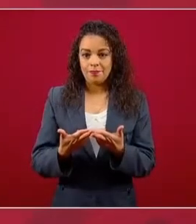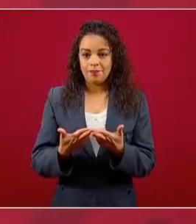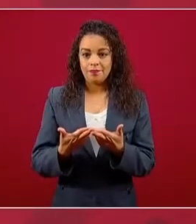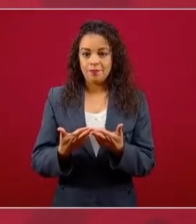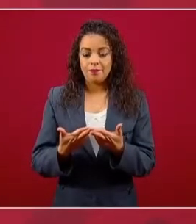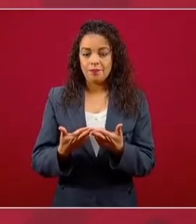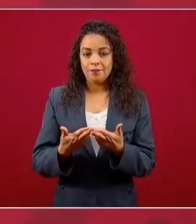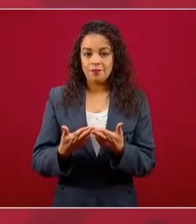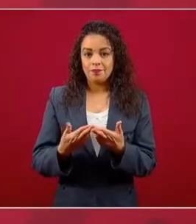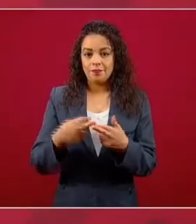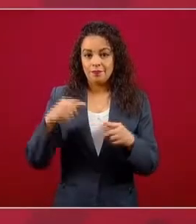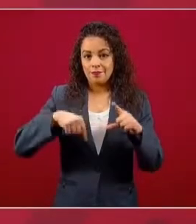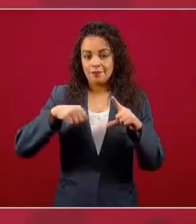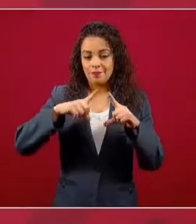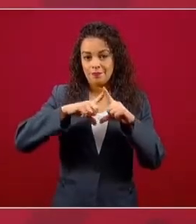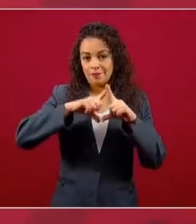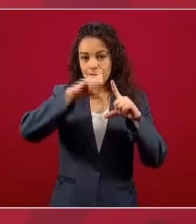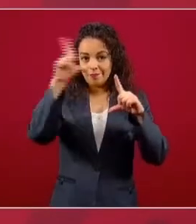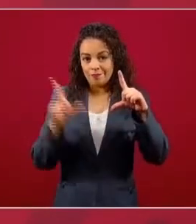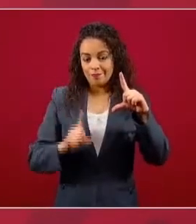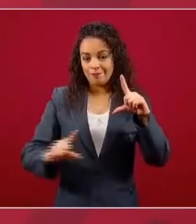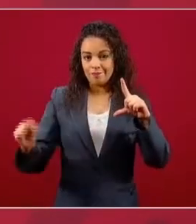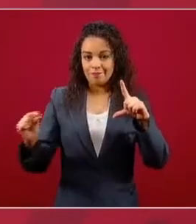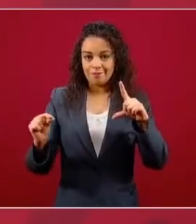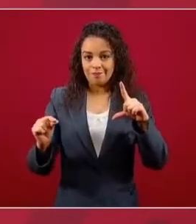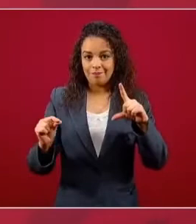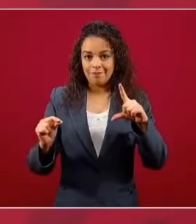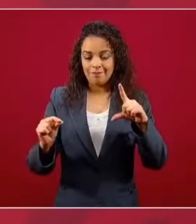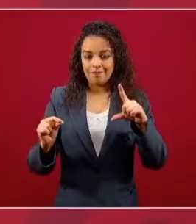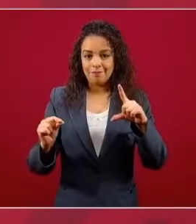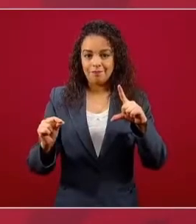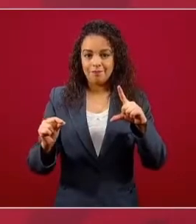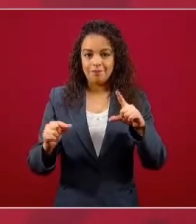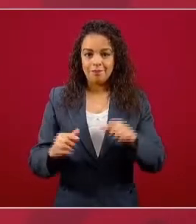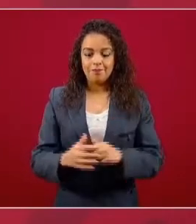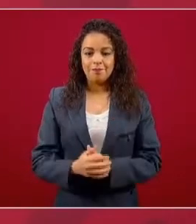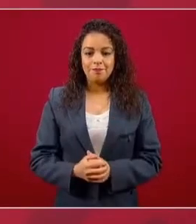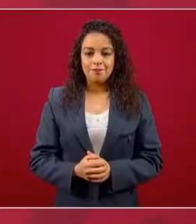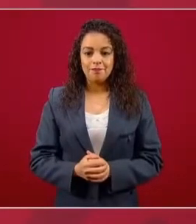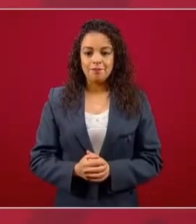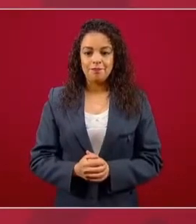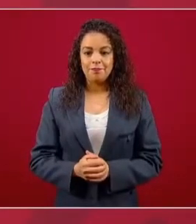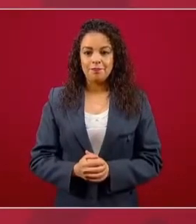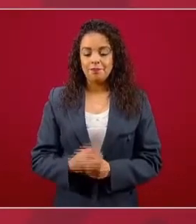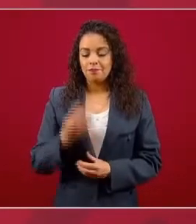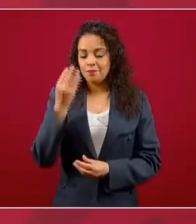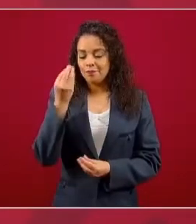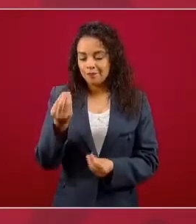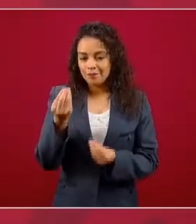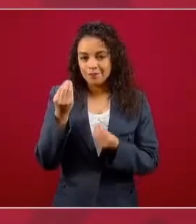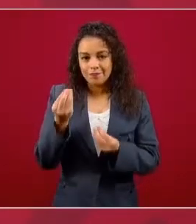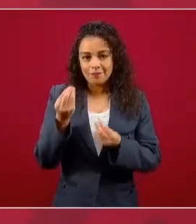méxico- de nuestro país les agradecemos